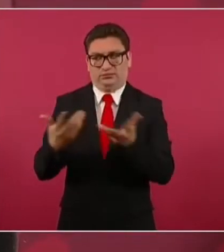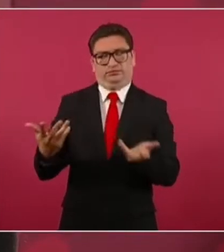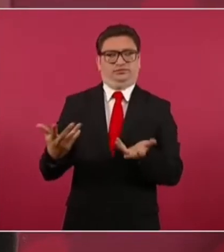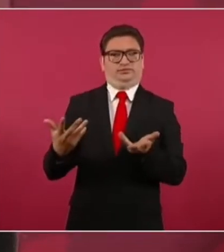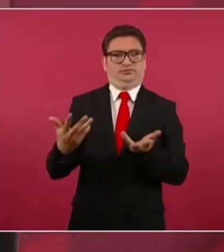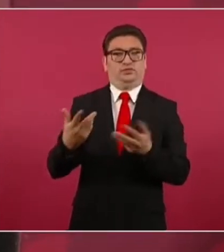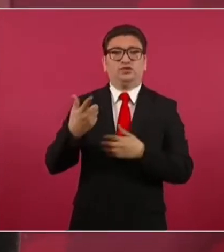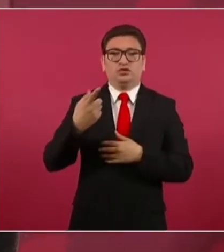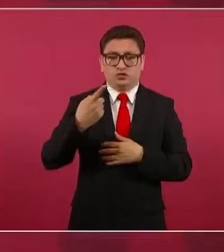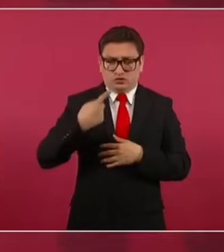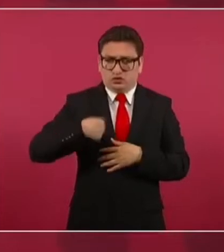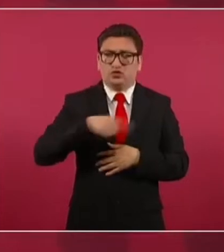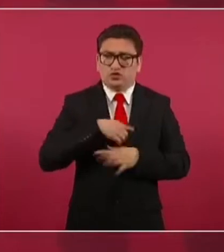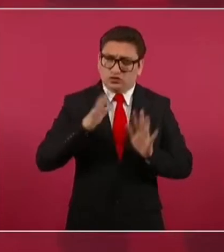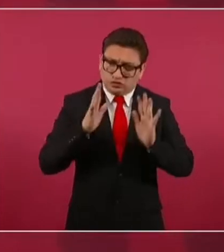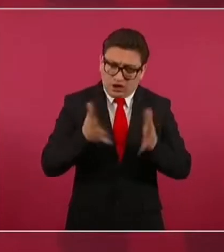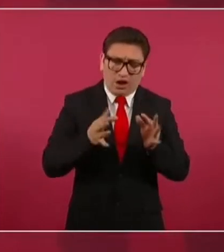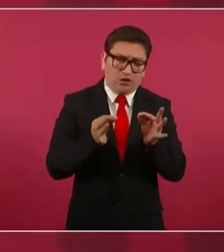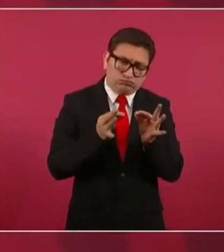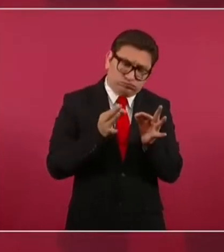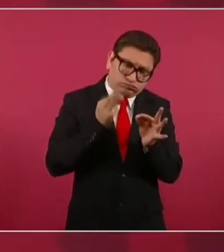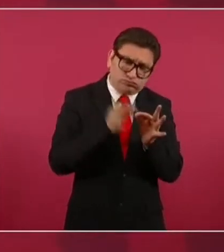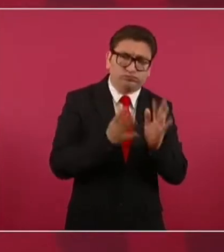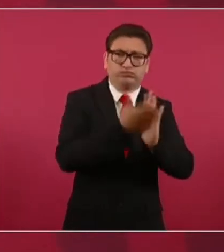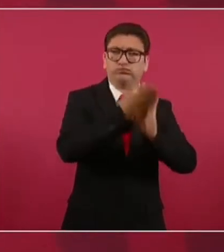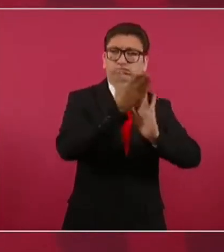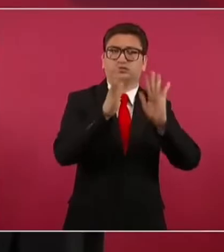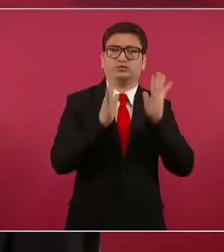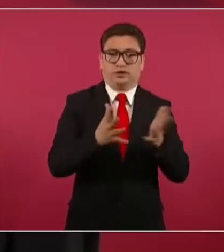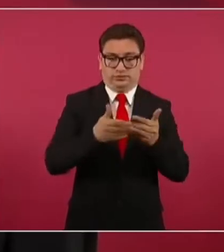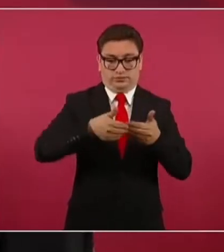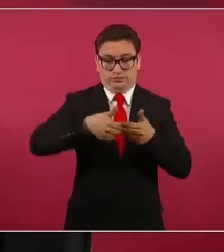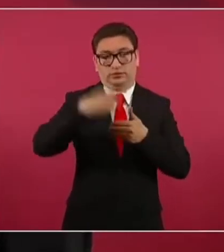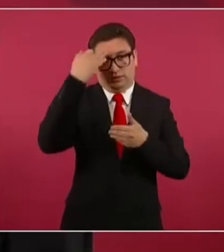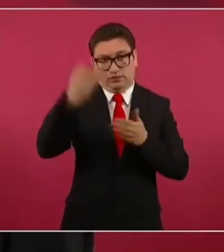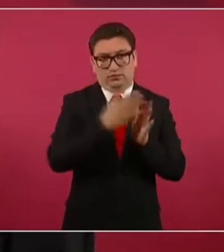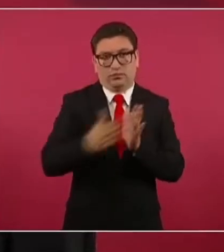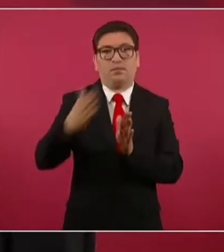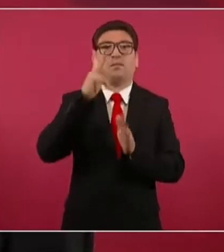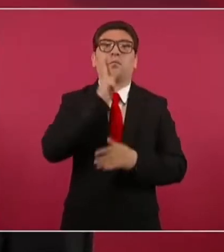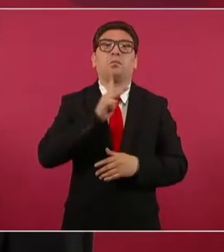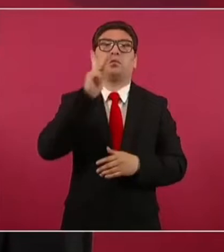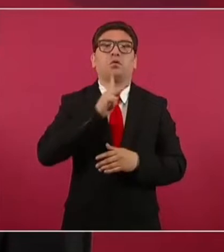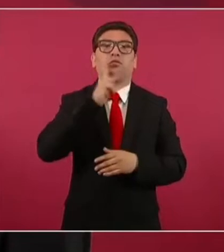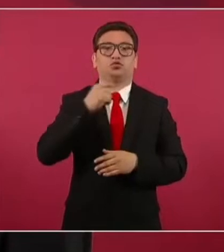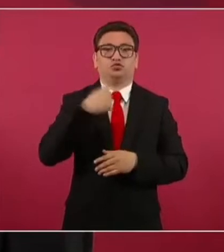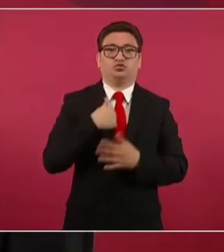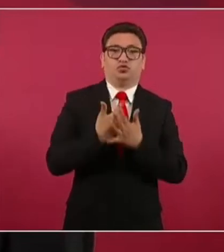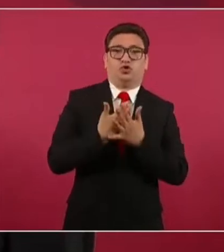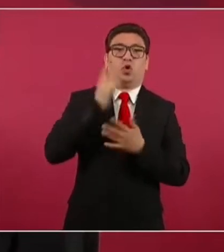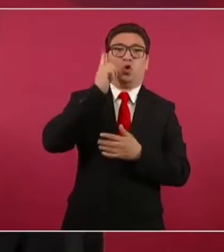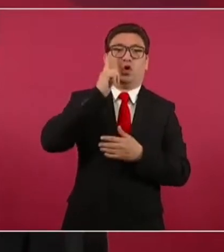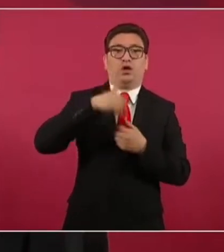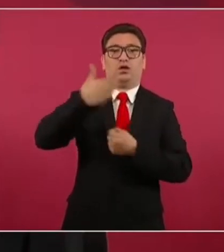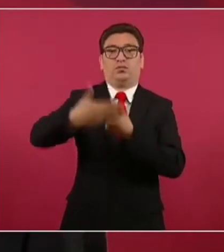Nosotros ya vamos a tener la refinería. Va a empezar el periodo de prueba, yo espero que para finales de